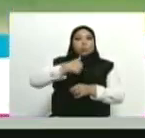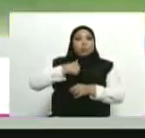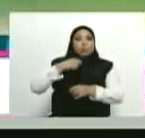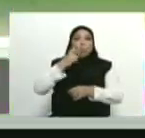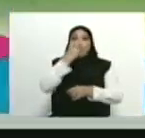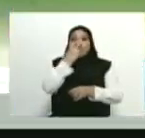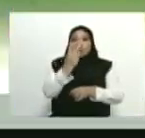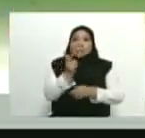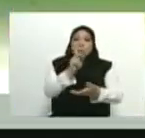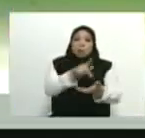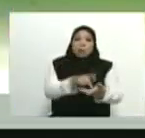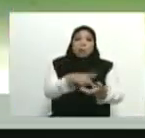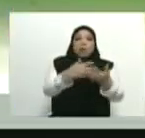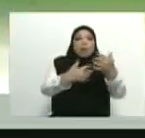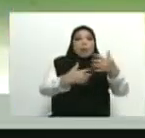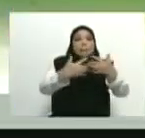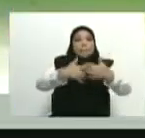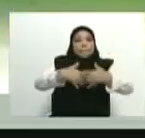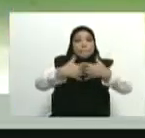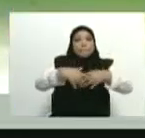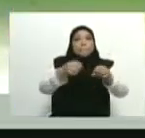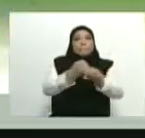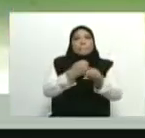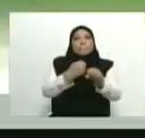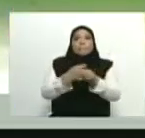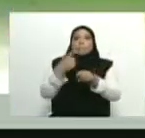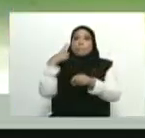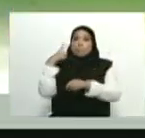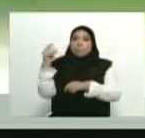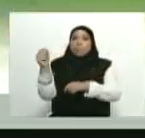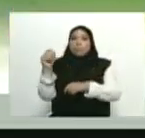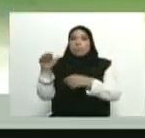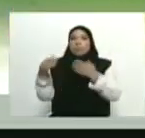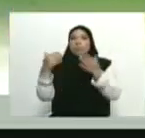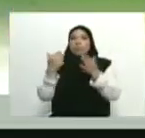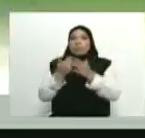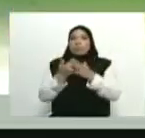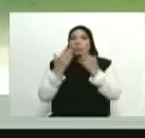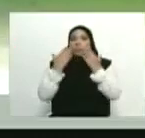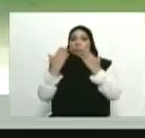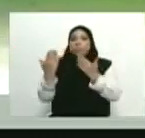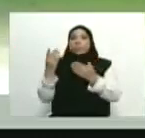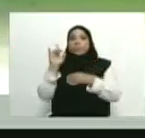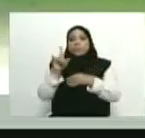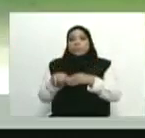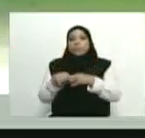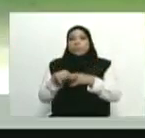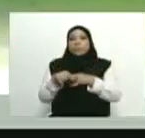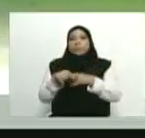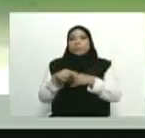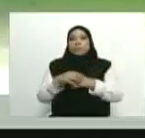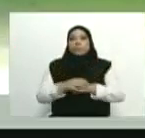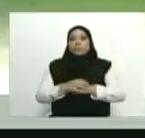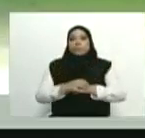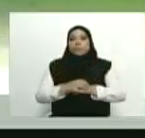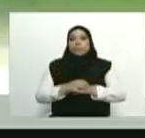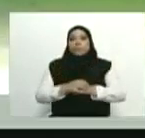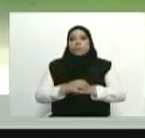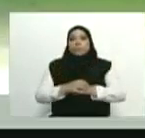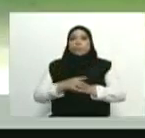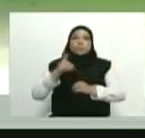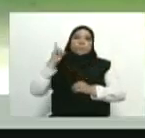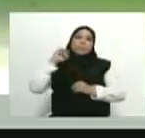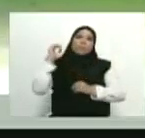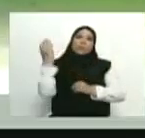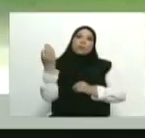para la planta y para muchas cosas más. San Juan de los Morros, allá estaremos. Y además tenemos aquí, del